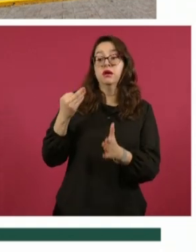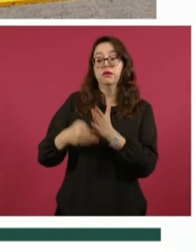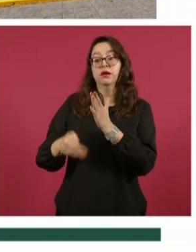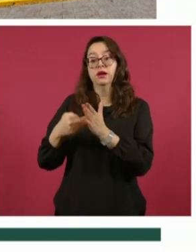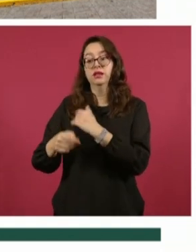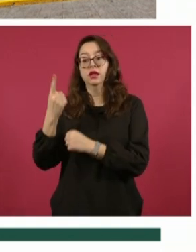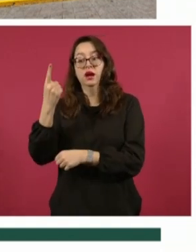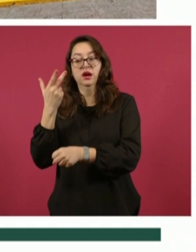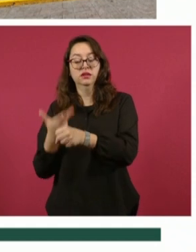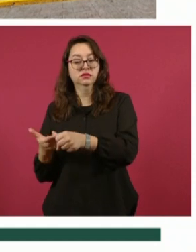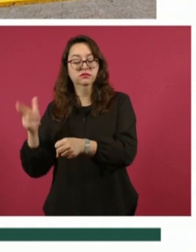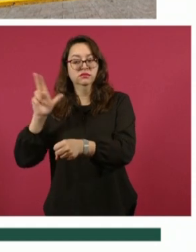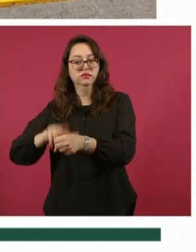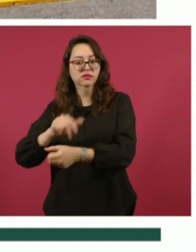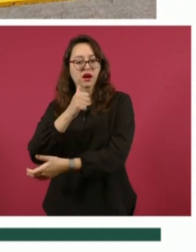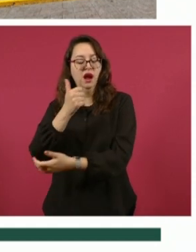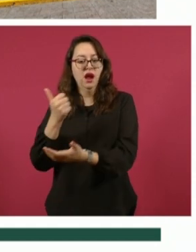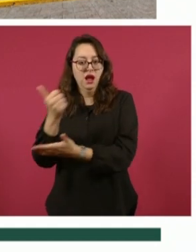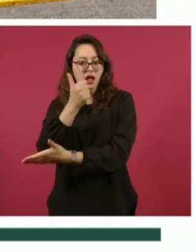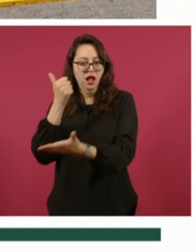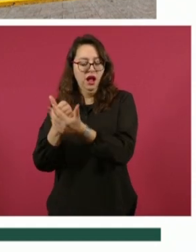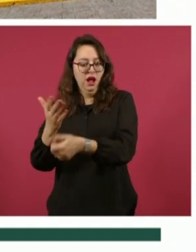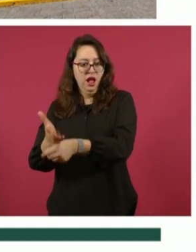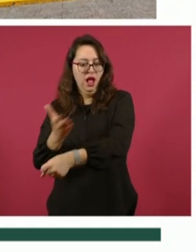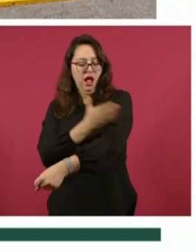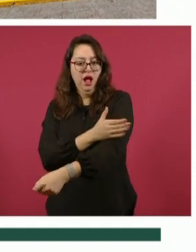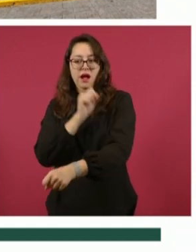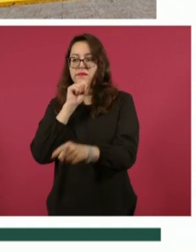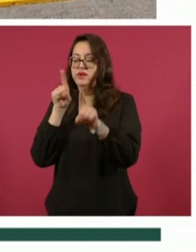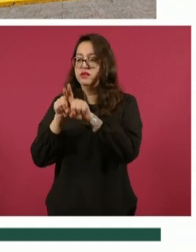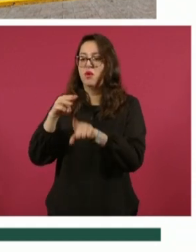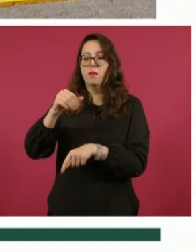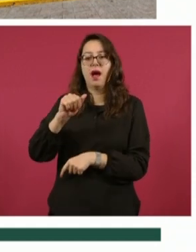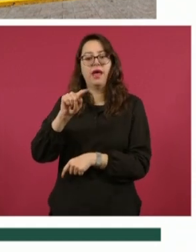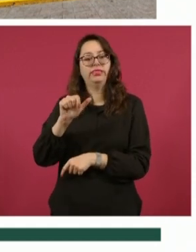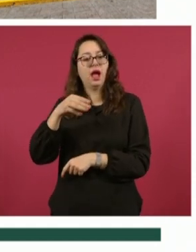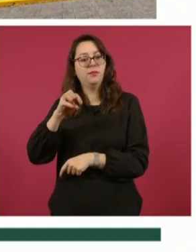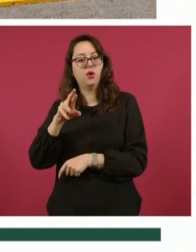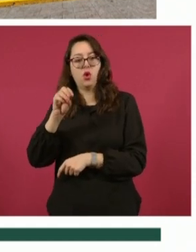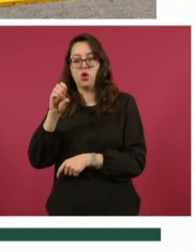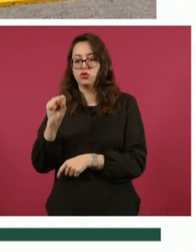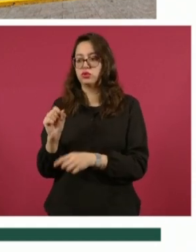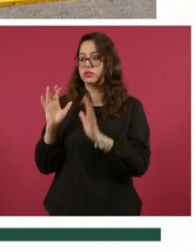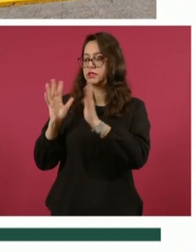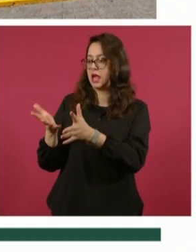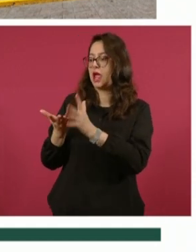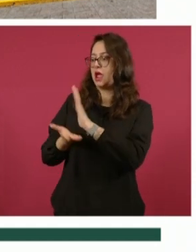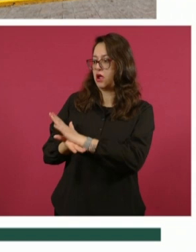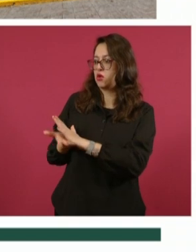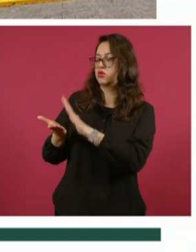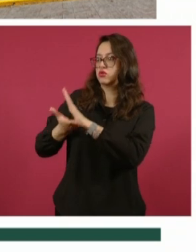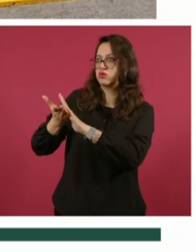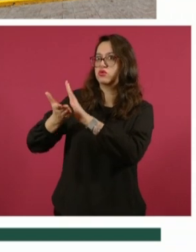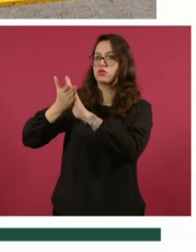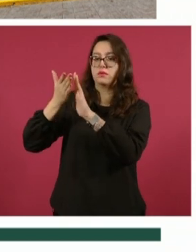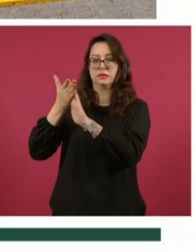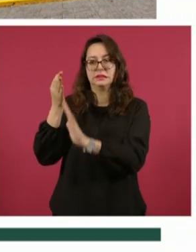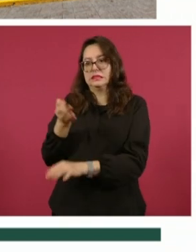Hospital Civil de Ciudad Madero y el General de Matamoros, obras que ya arrancaron. Se adquirieron